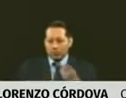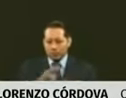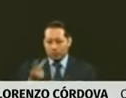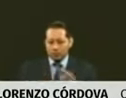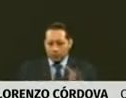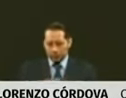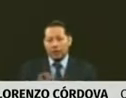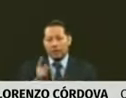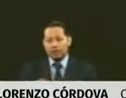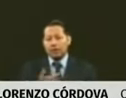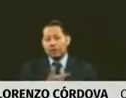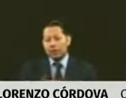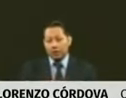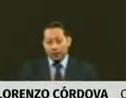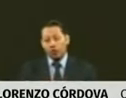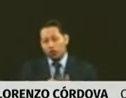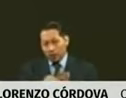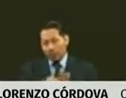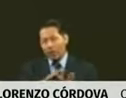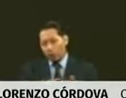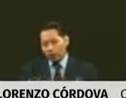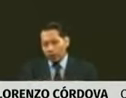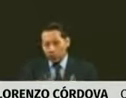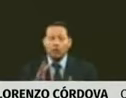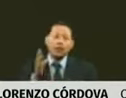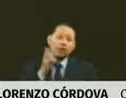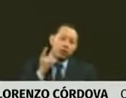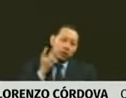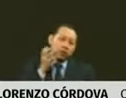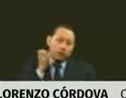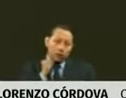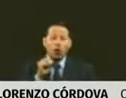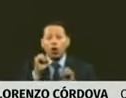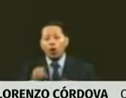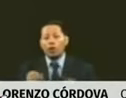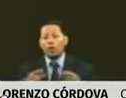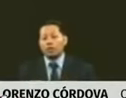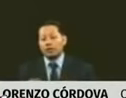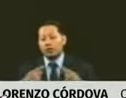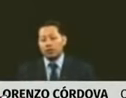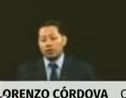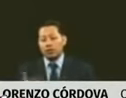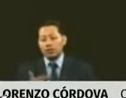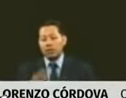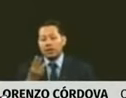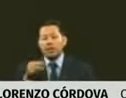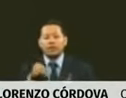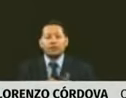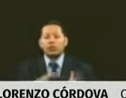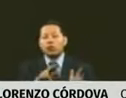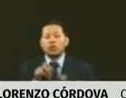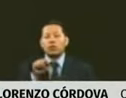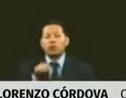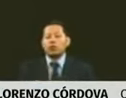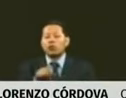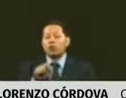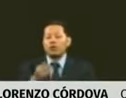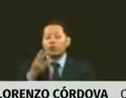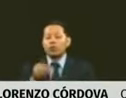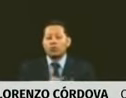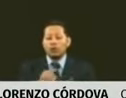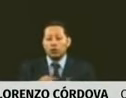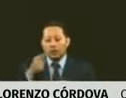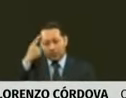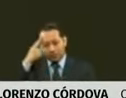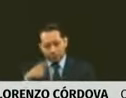ser promovida por el Ejecutivo, por alguna de las cámaras o por la ciudadanía, y 3.830.4 millones